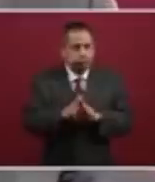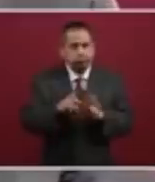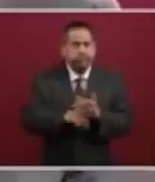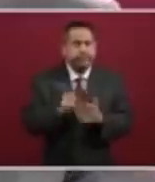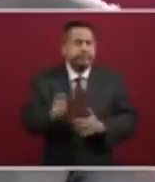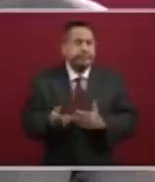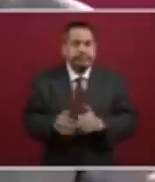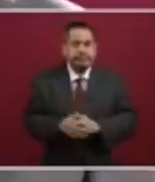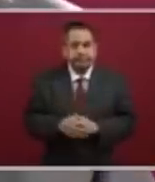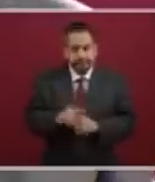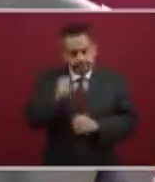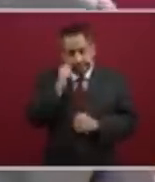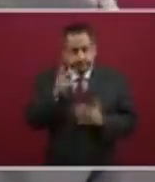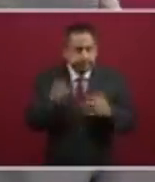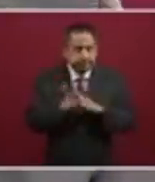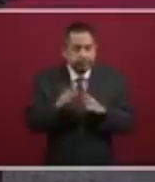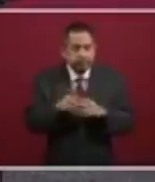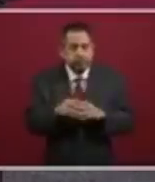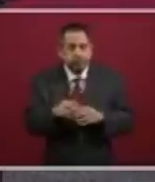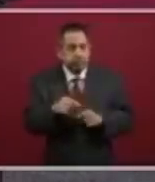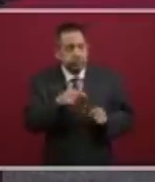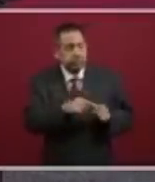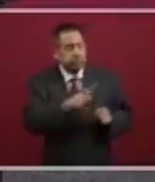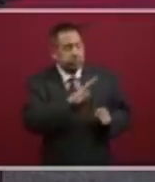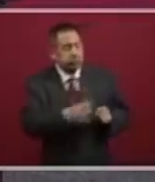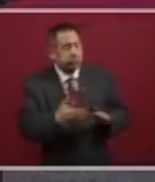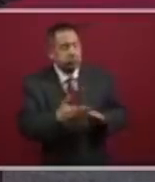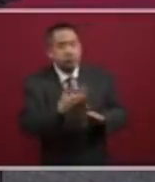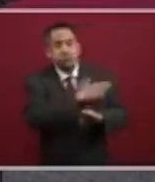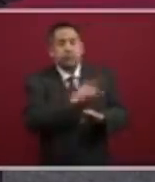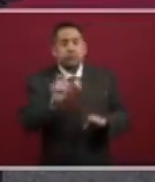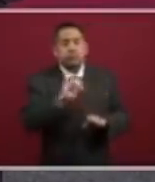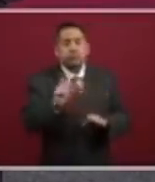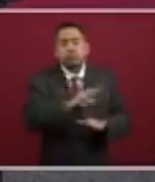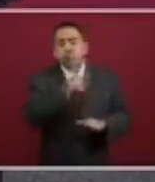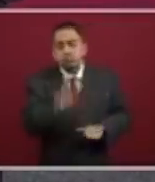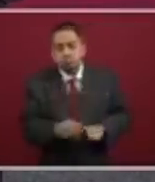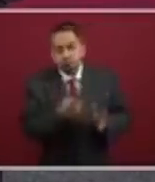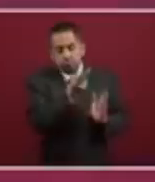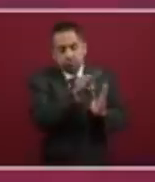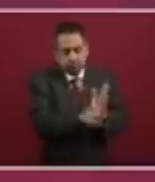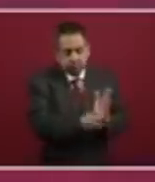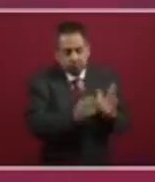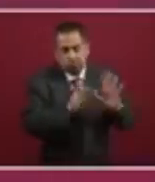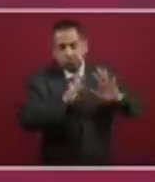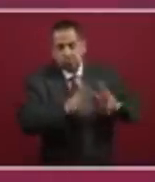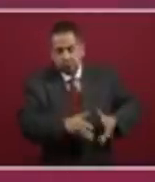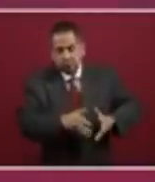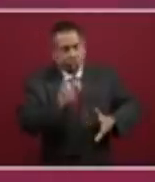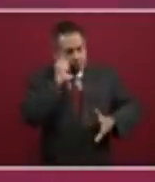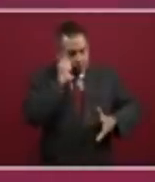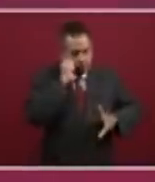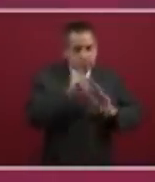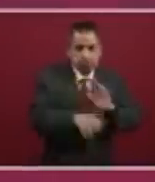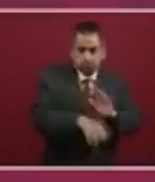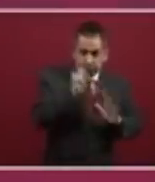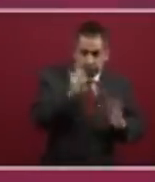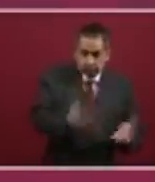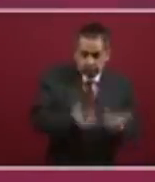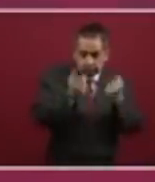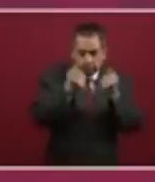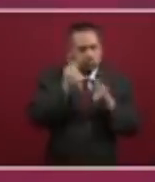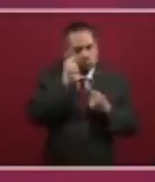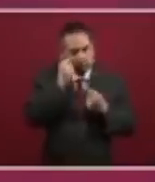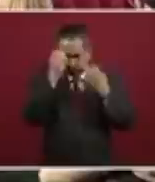independientemente de la longevidad de las fosas clandestinas o sean recientes, para identificar todos los